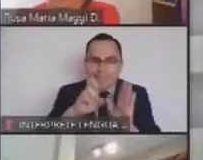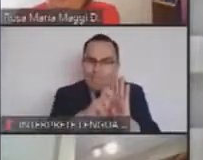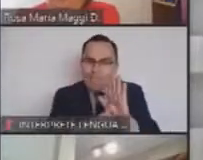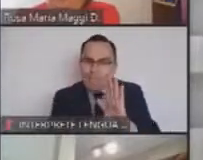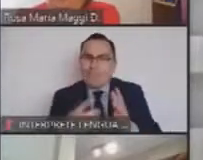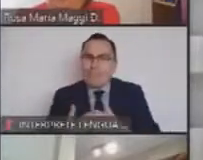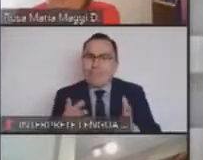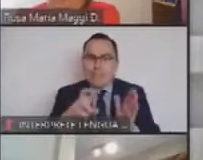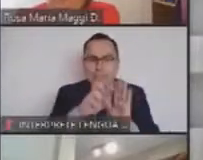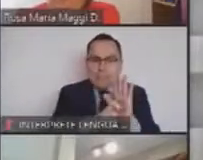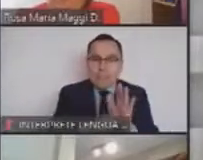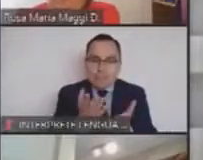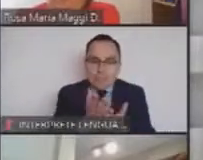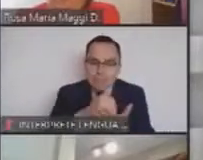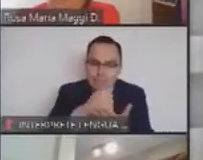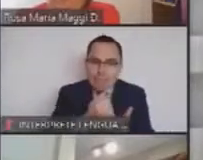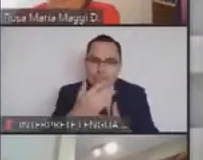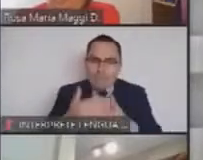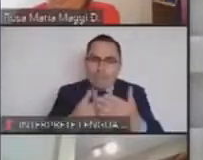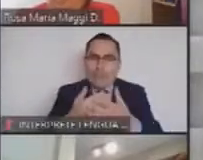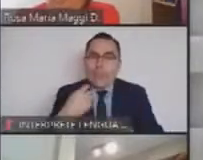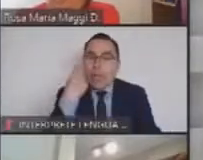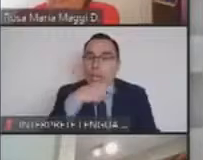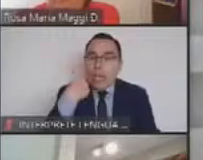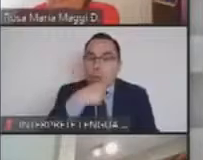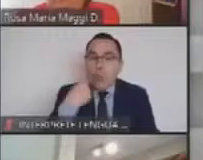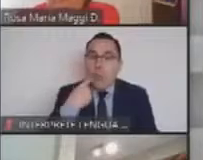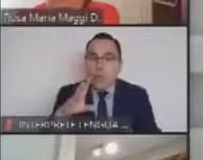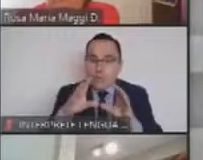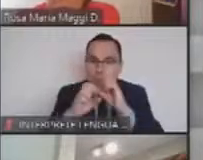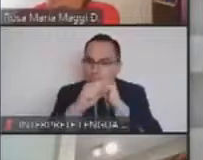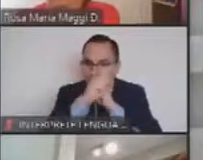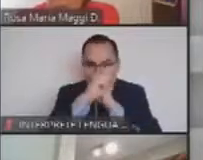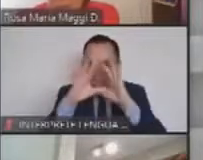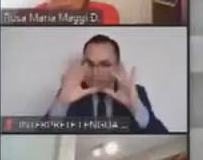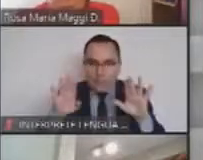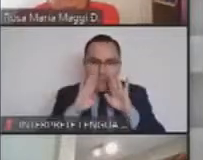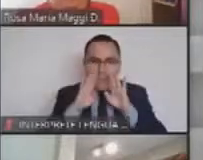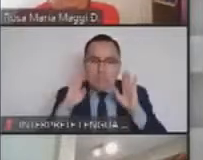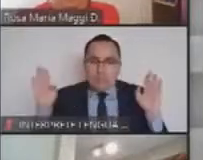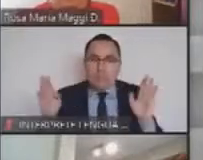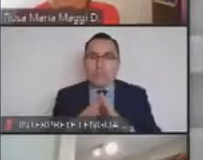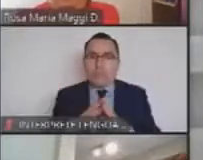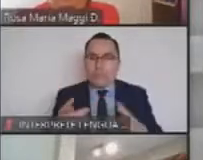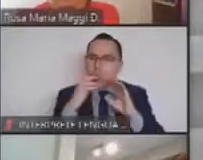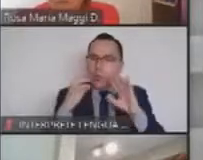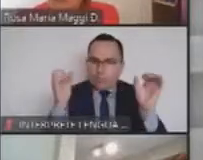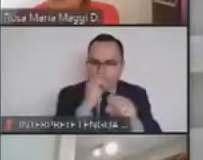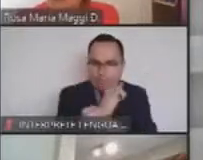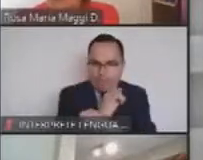de capacitación, lenguaje claro e inclusivo. Esas son las menciones que quería hacer.